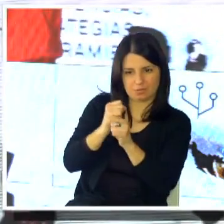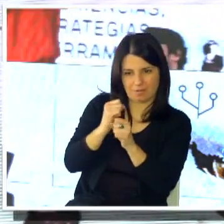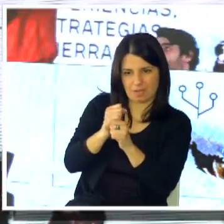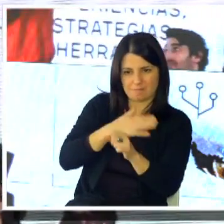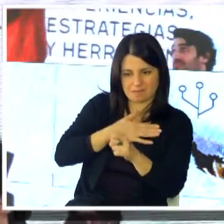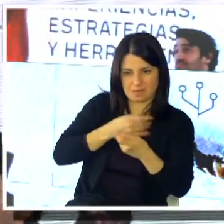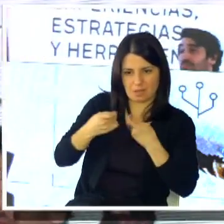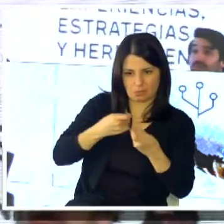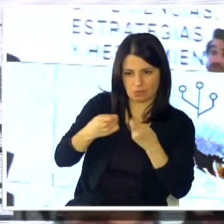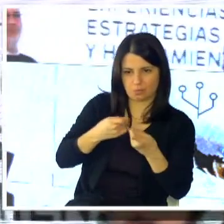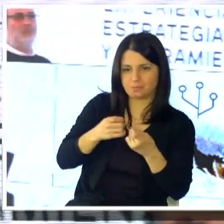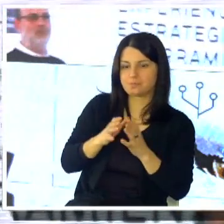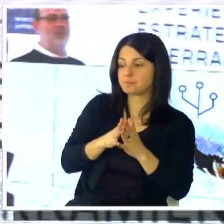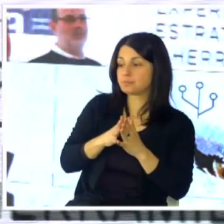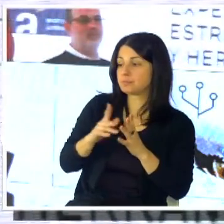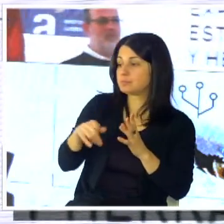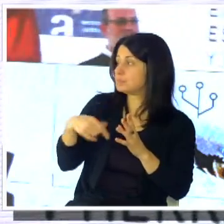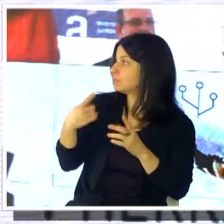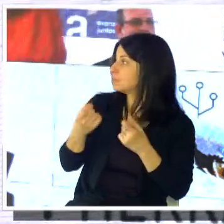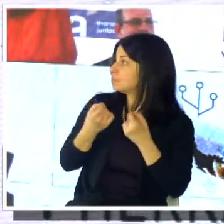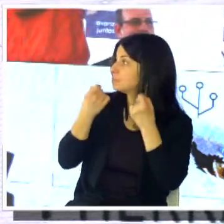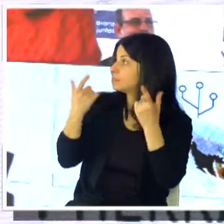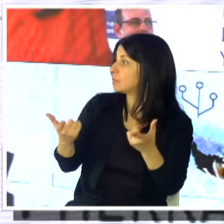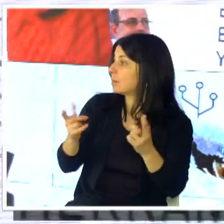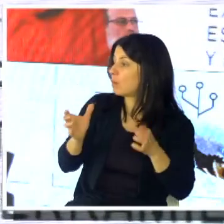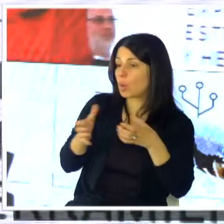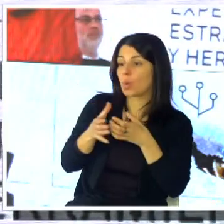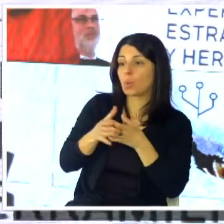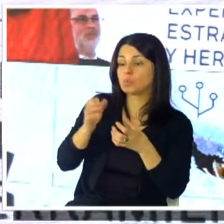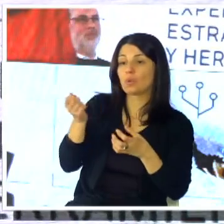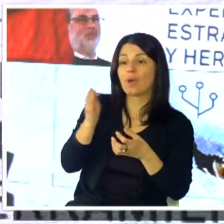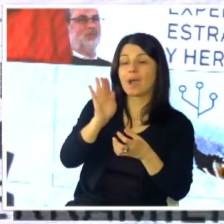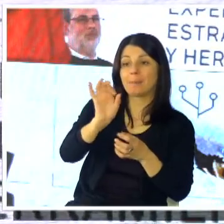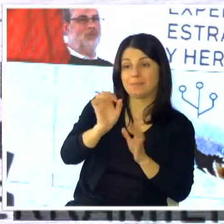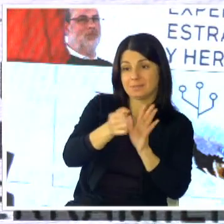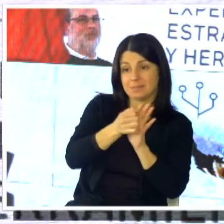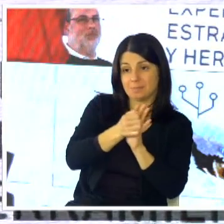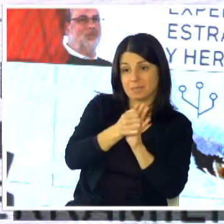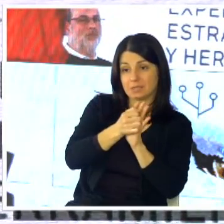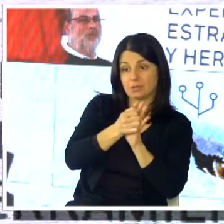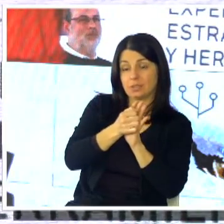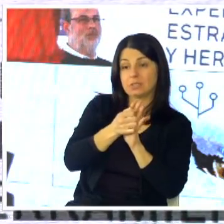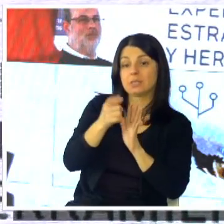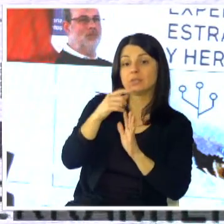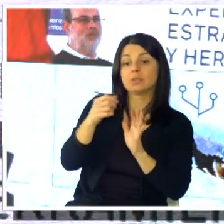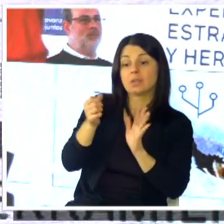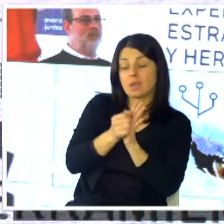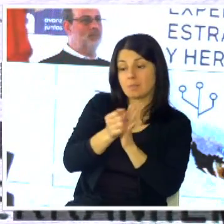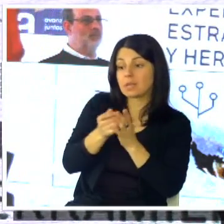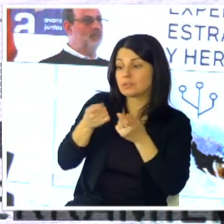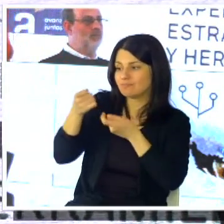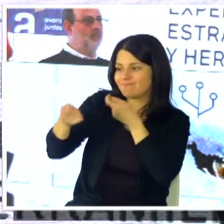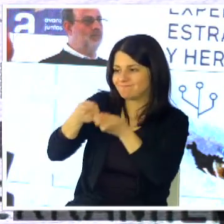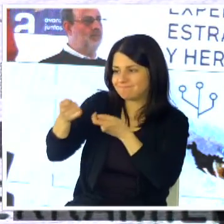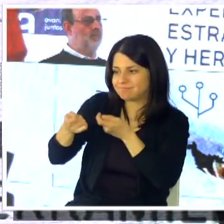negocio. Lo que nosotros brindamos es un conjunto de APIs en el cual se van a apoyar esas aplicaciones y